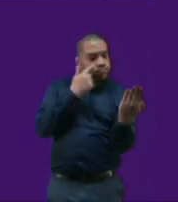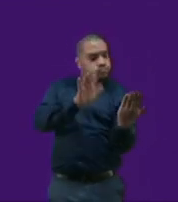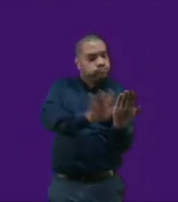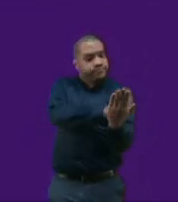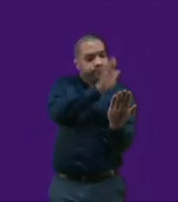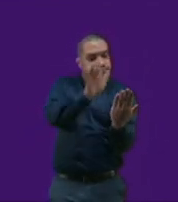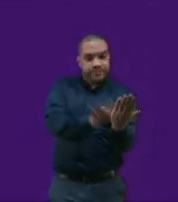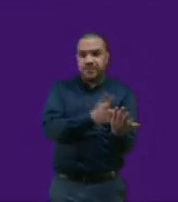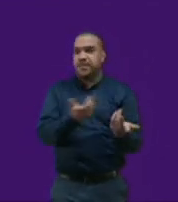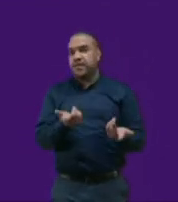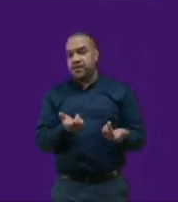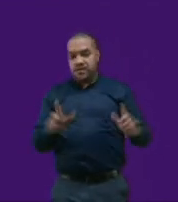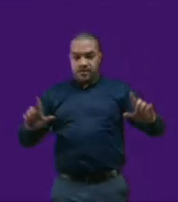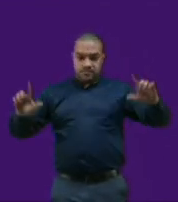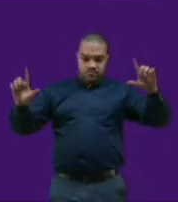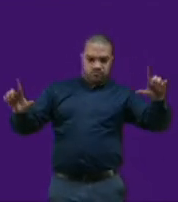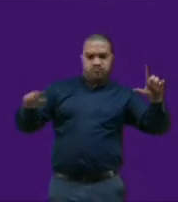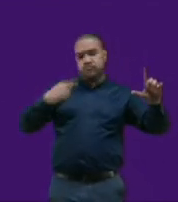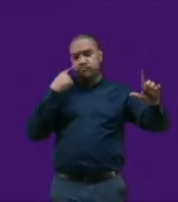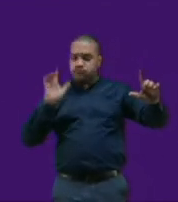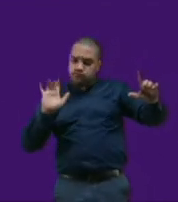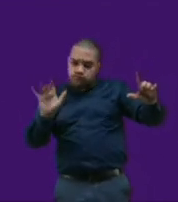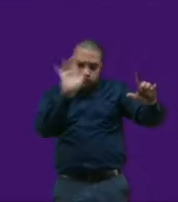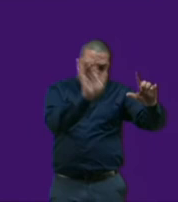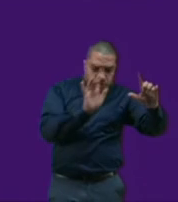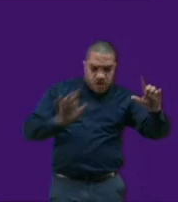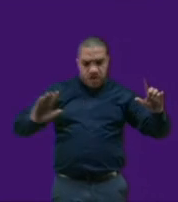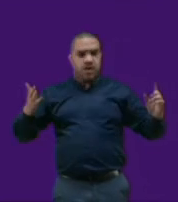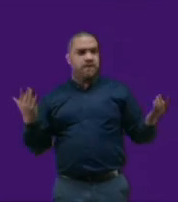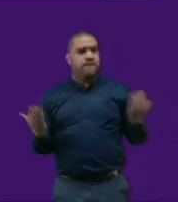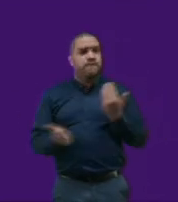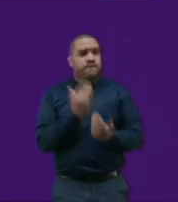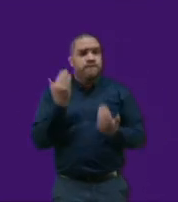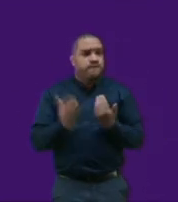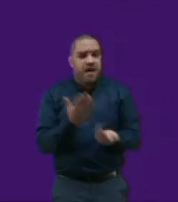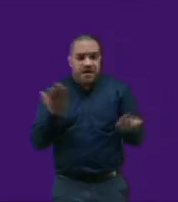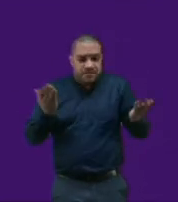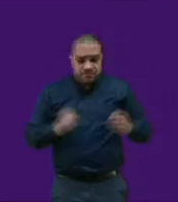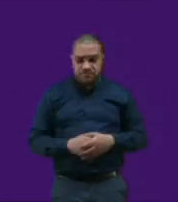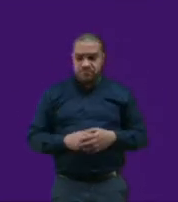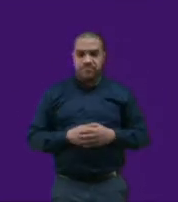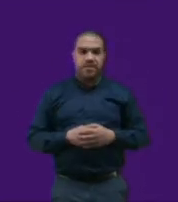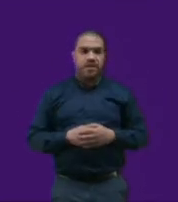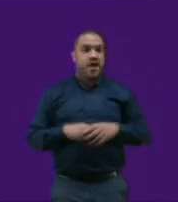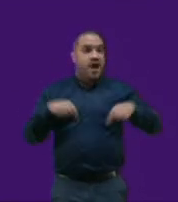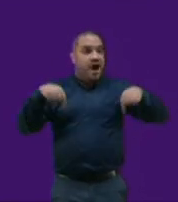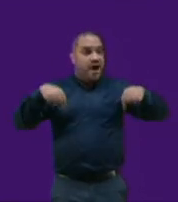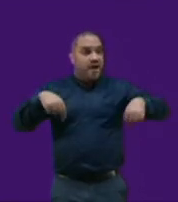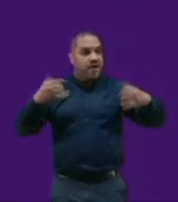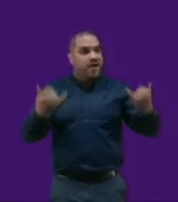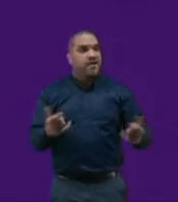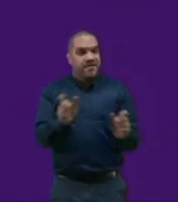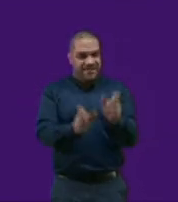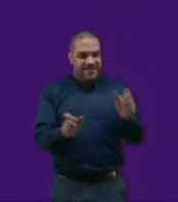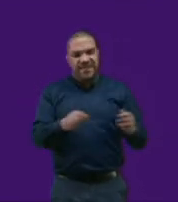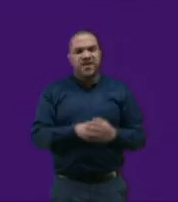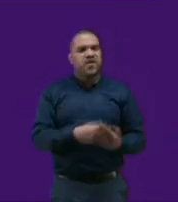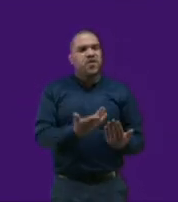parte, pues yo creo que hoy las personas se movilizan mucho es por el cómo lo hace sentir cada una de esas cosas